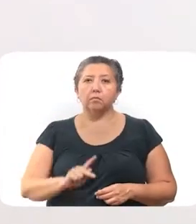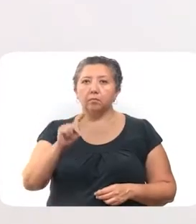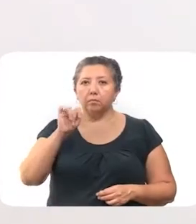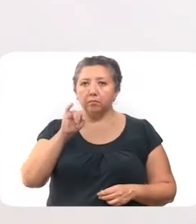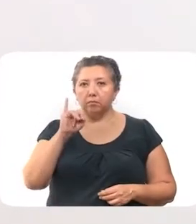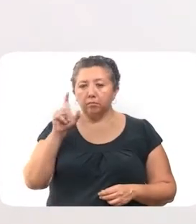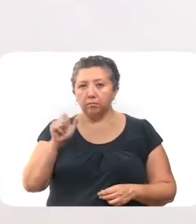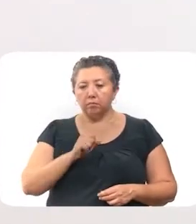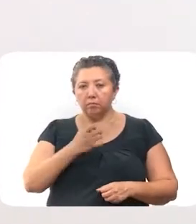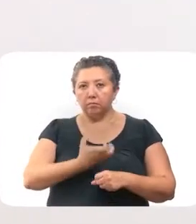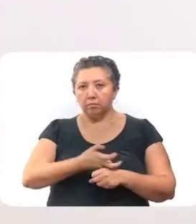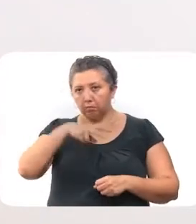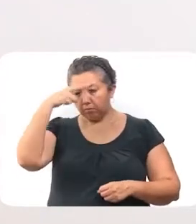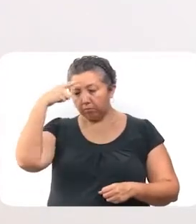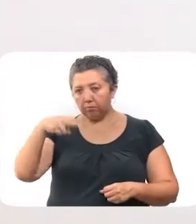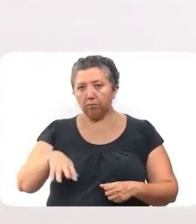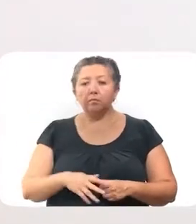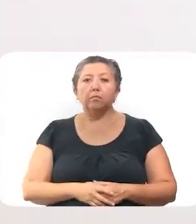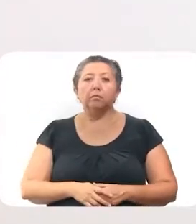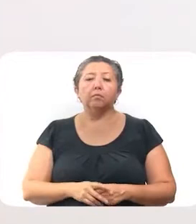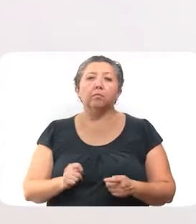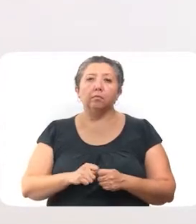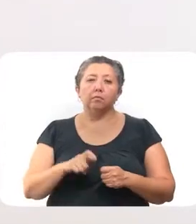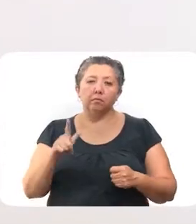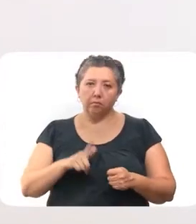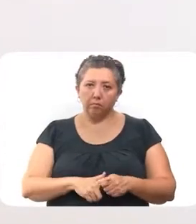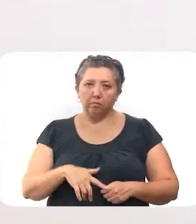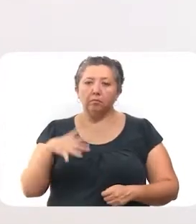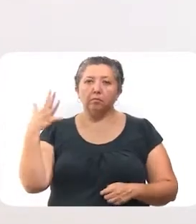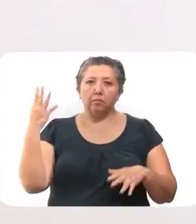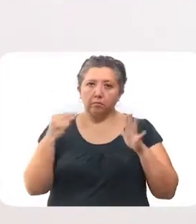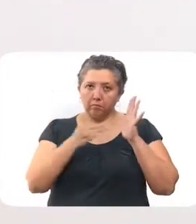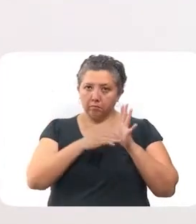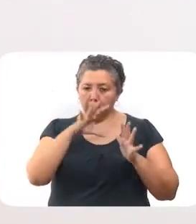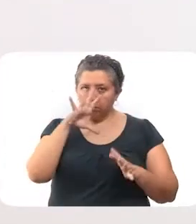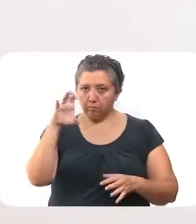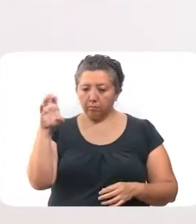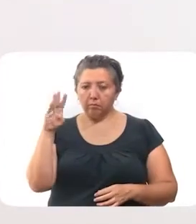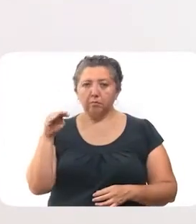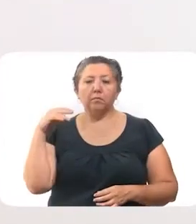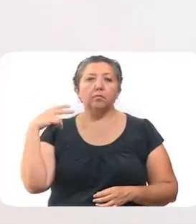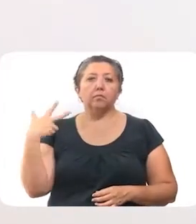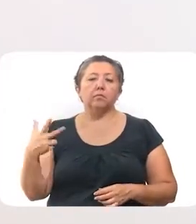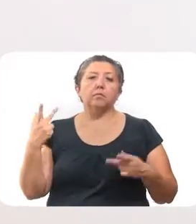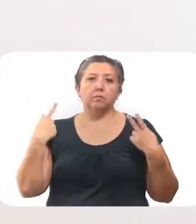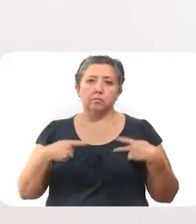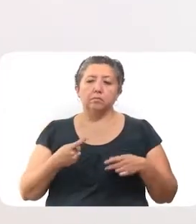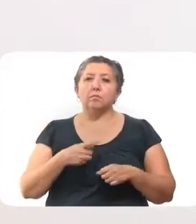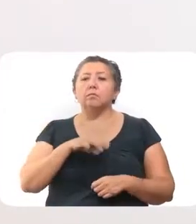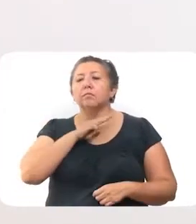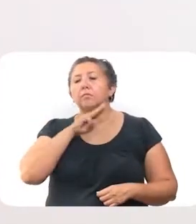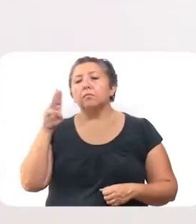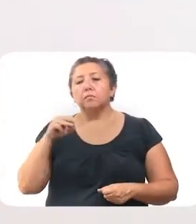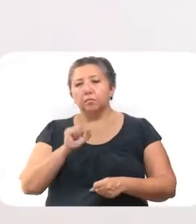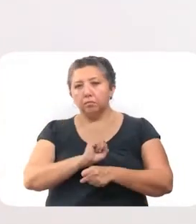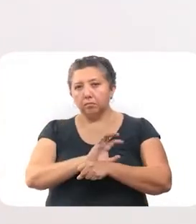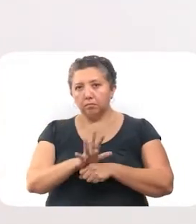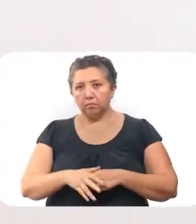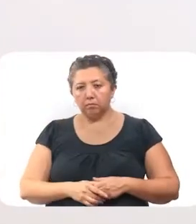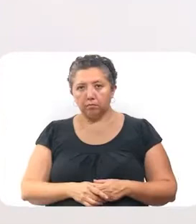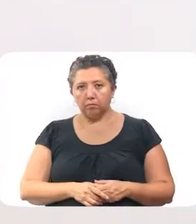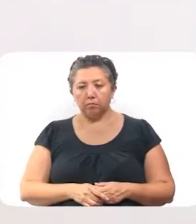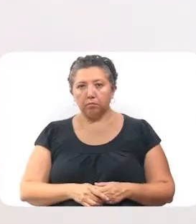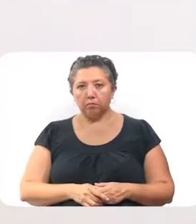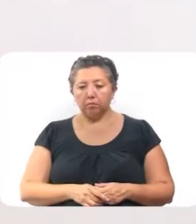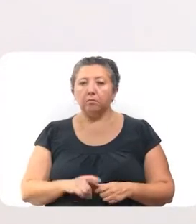de Ixtapaluca del Estado de México. En total, son 5.598 las personas fallecidas a causa del